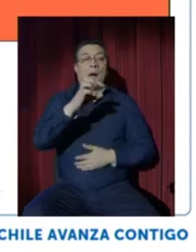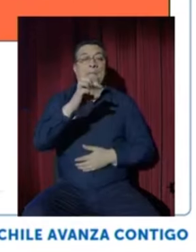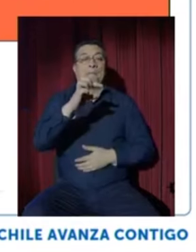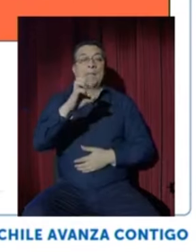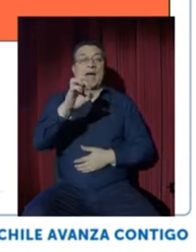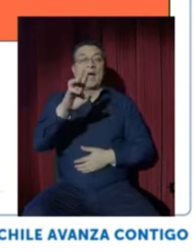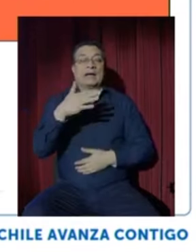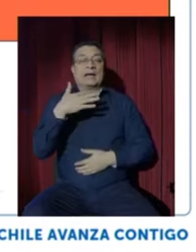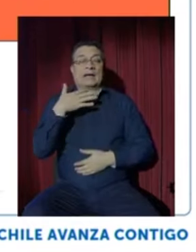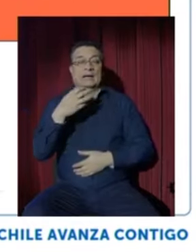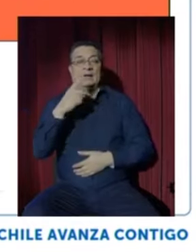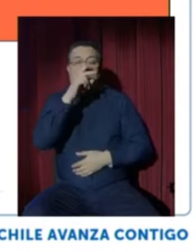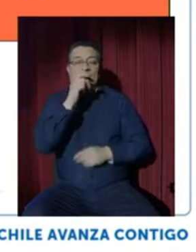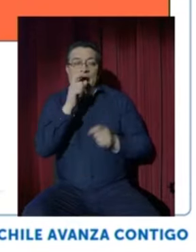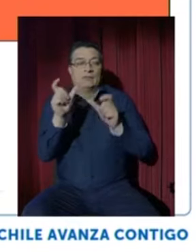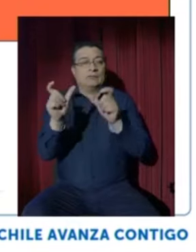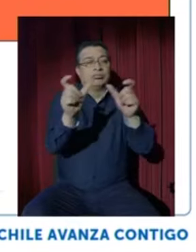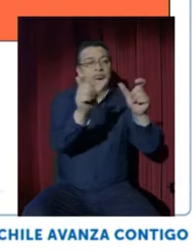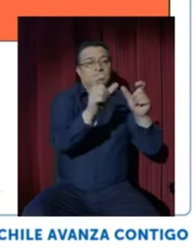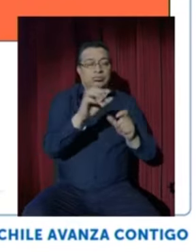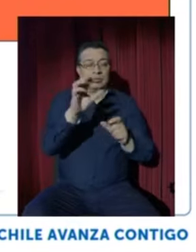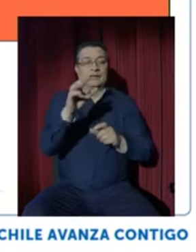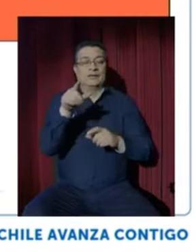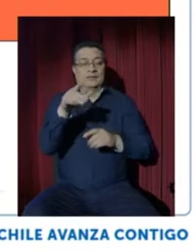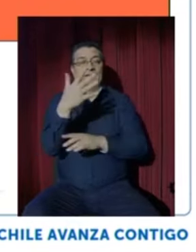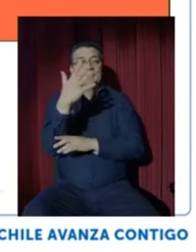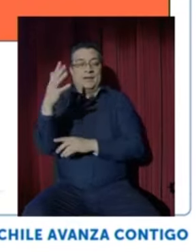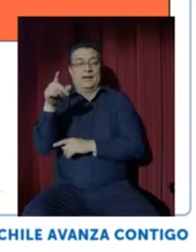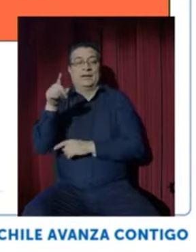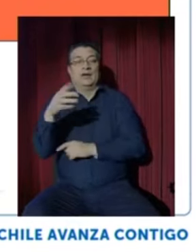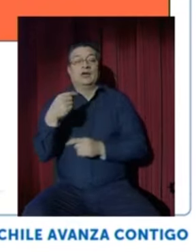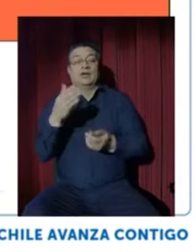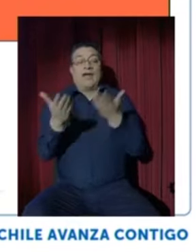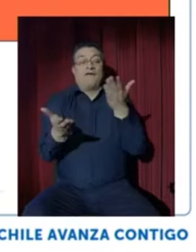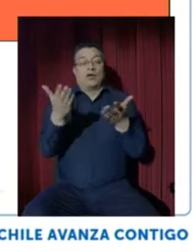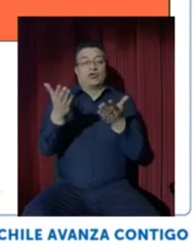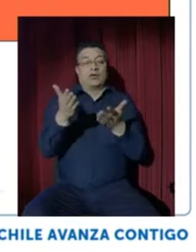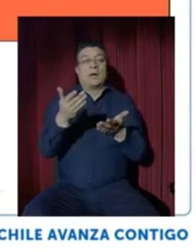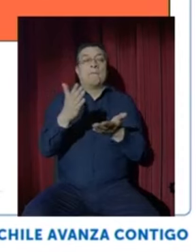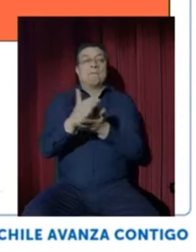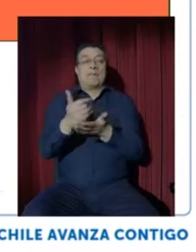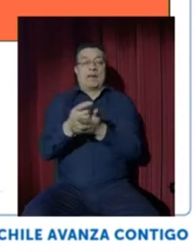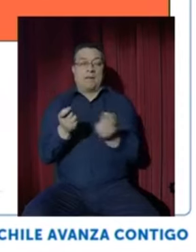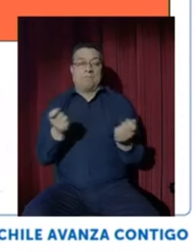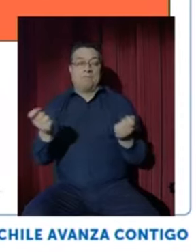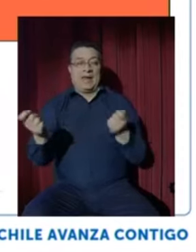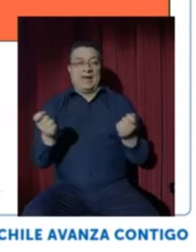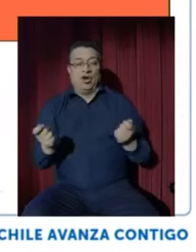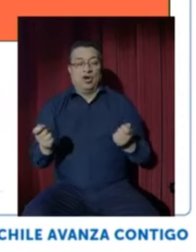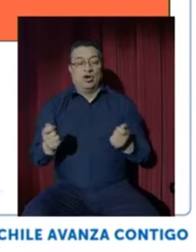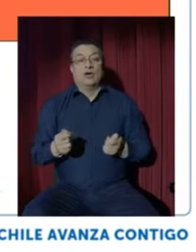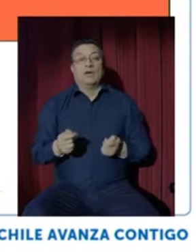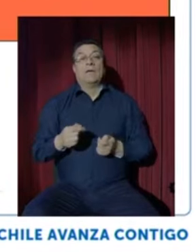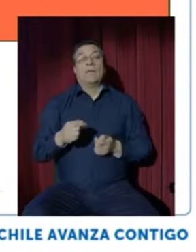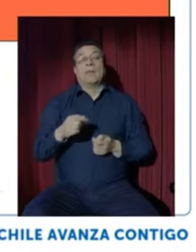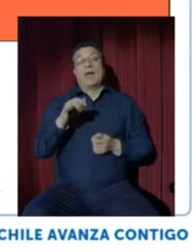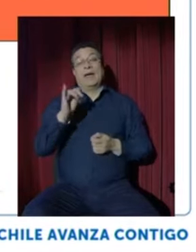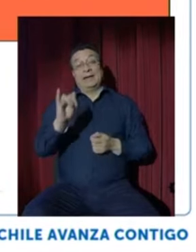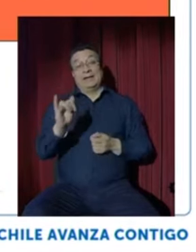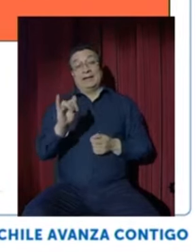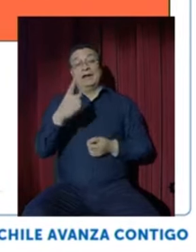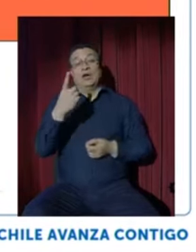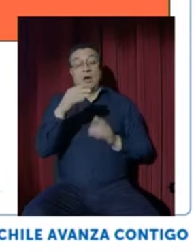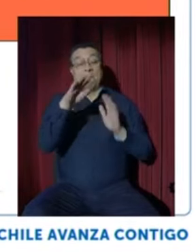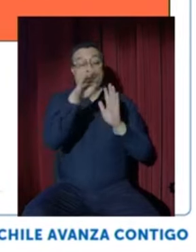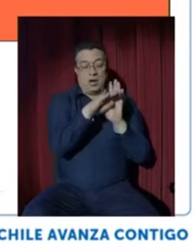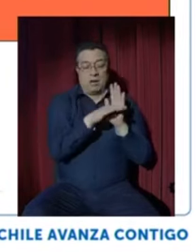materia de planificación y elaboración de los planes de manejo y eh un eh eh programa